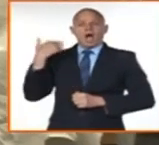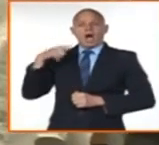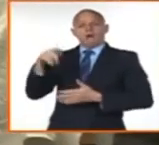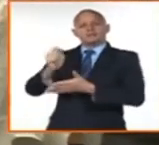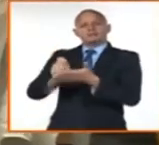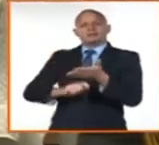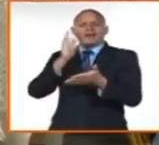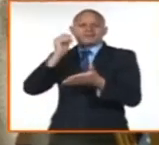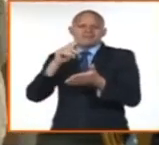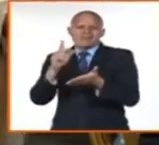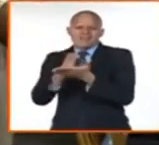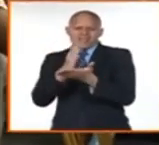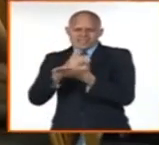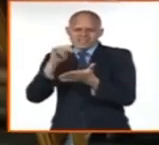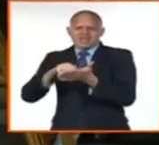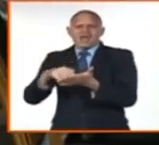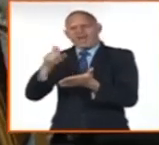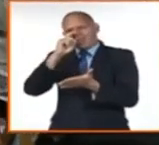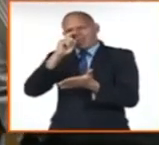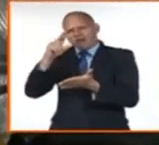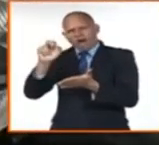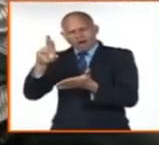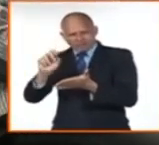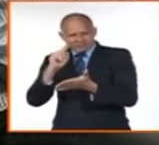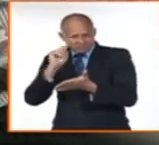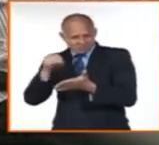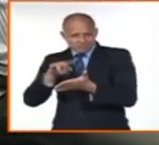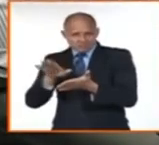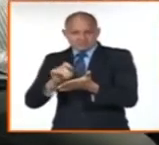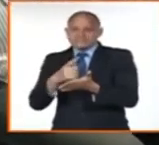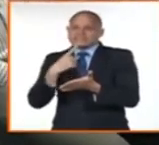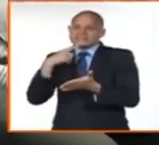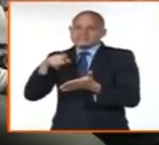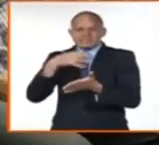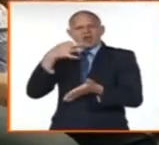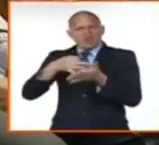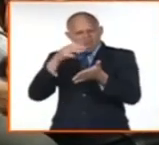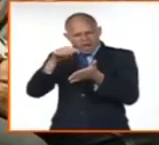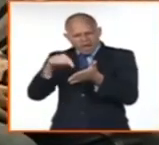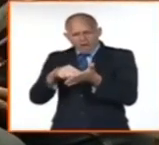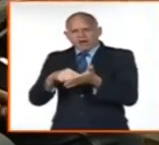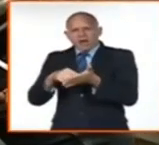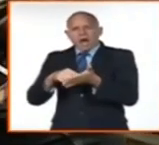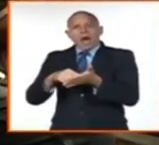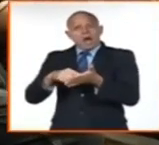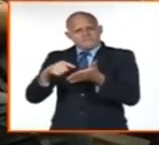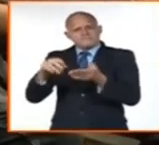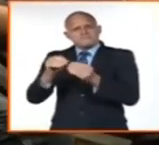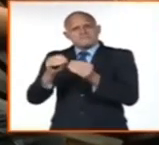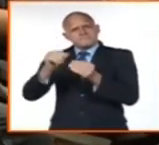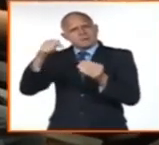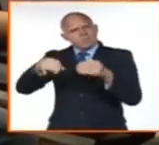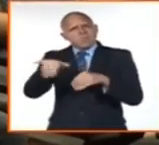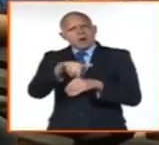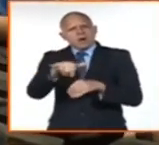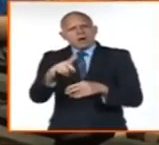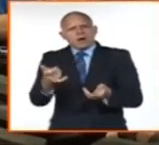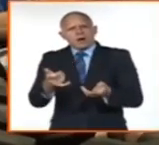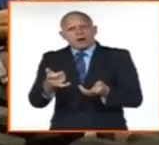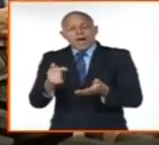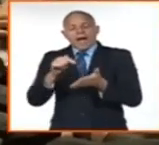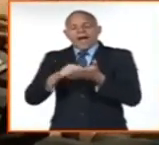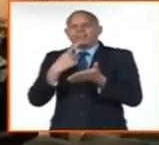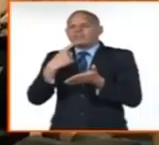expuso tantas ideas que parecen traídas a estos tiempos en un periódico como ese, y sobre todo lo que habló del papel de la